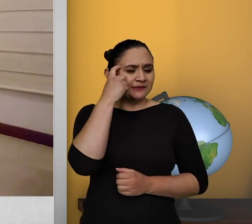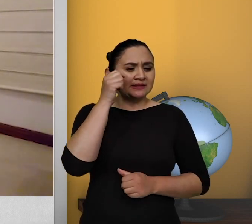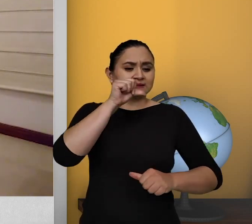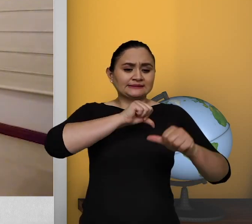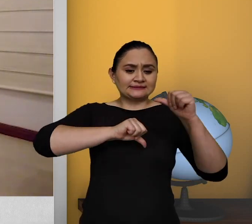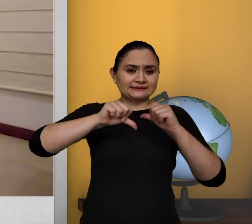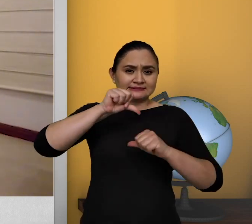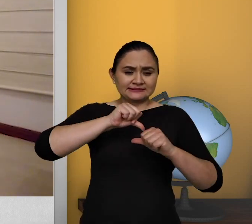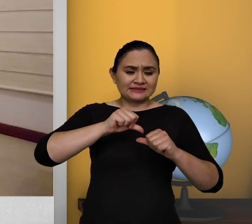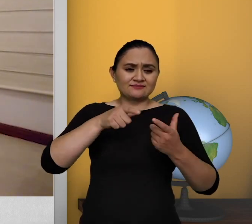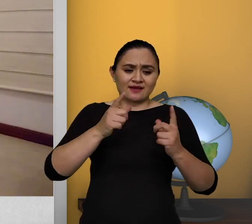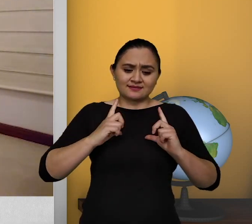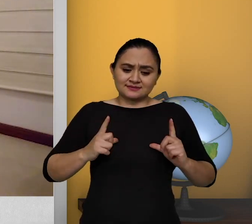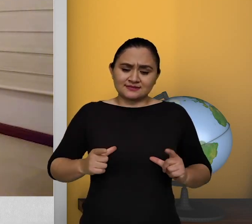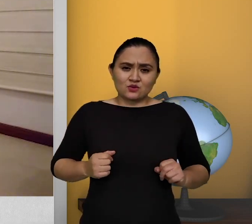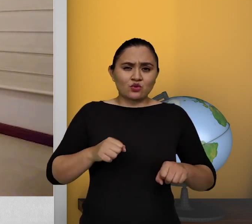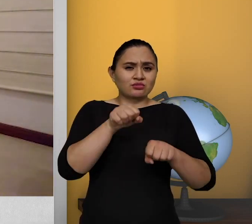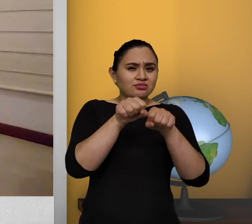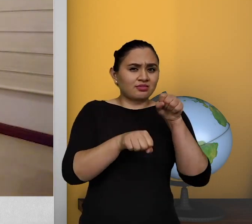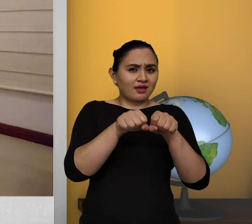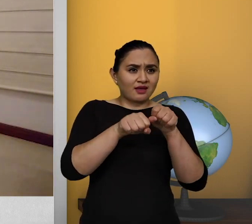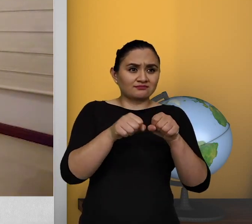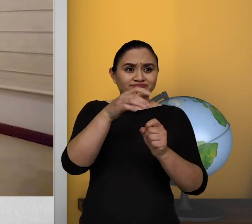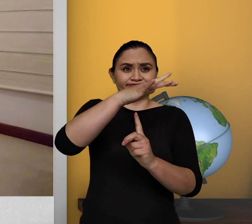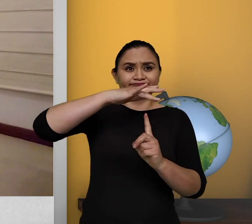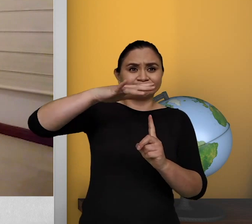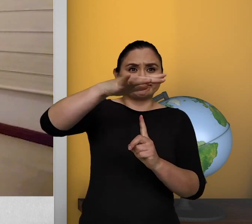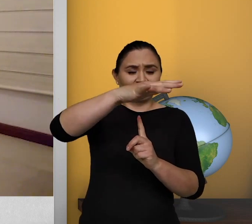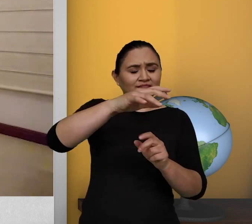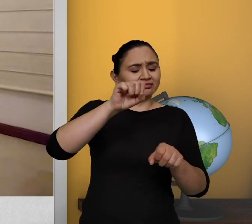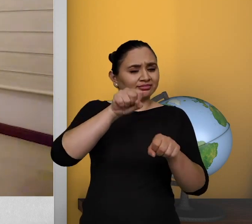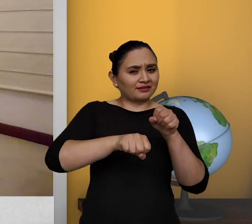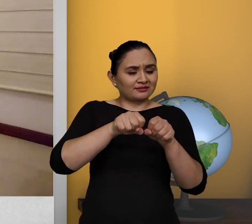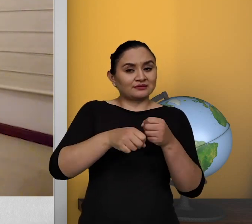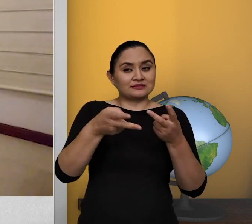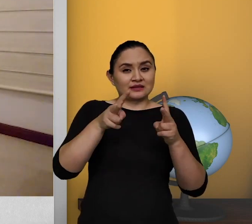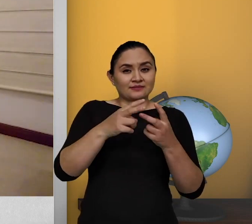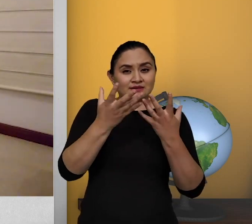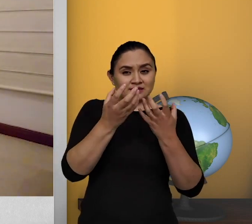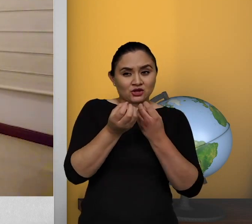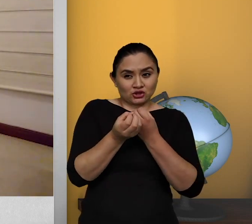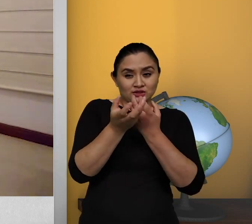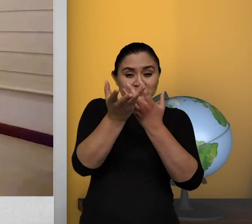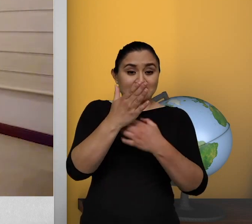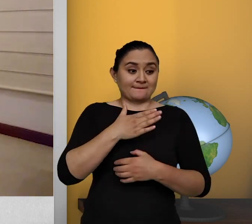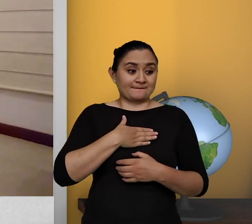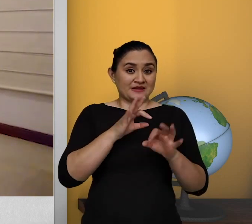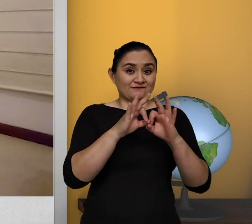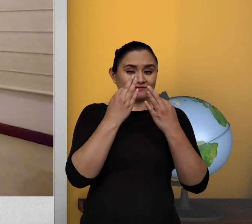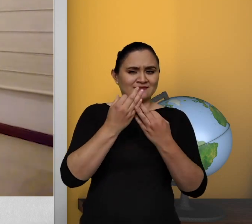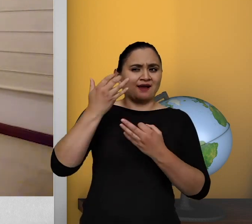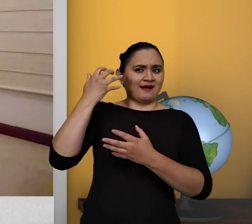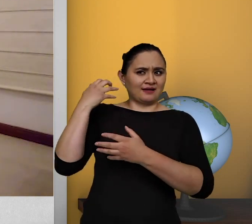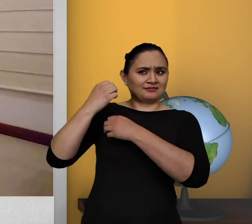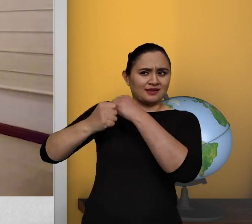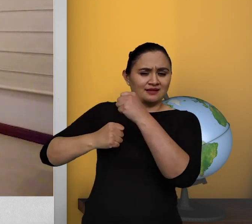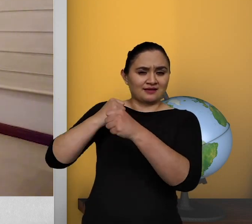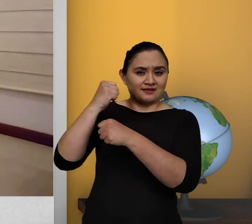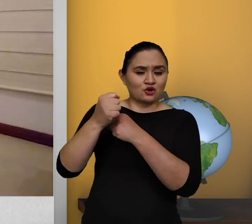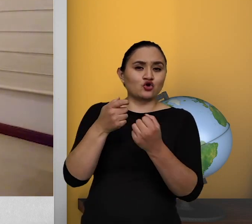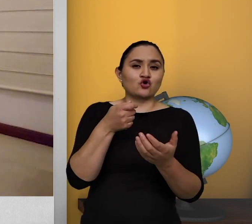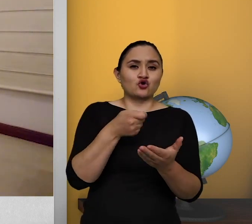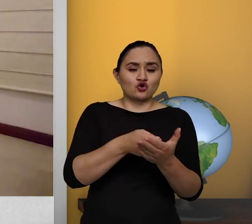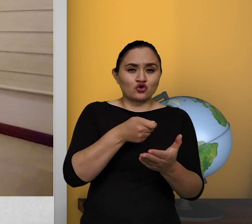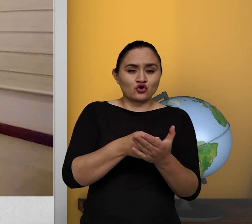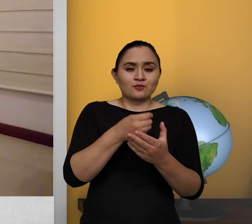son dañinos para la salud y para el medio ambiente. También quiero contarles que mi familia desde algunos años prefiere